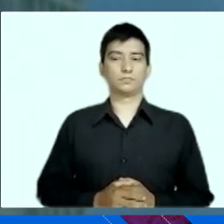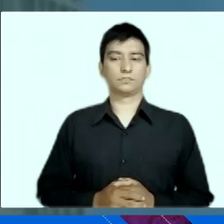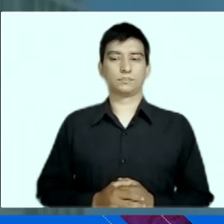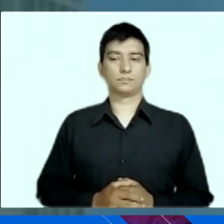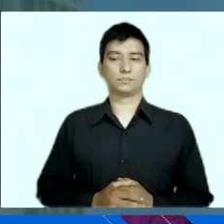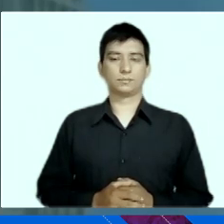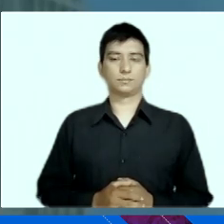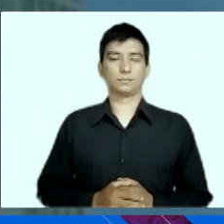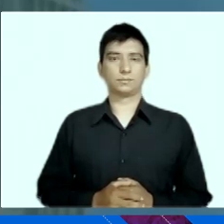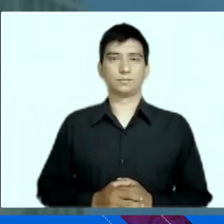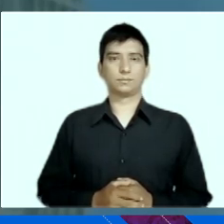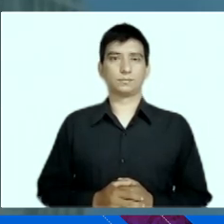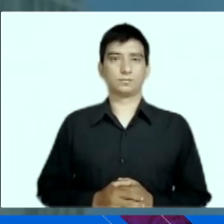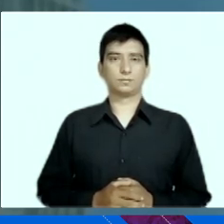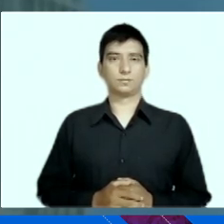diariamente ingería